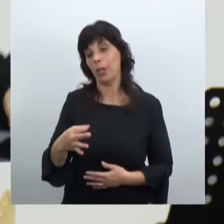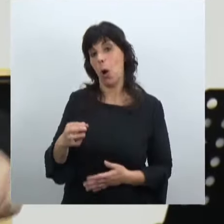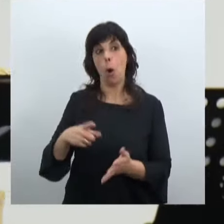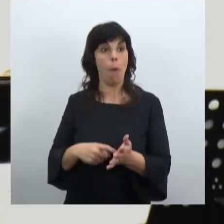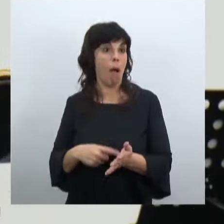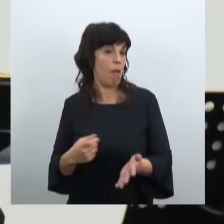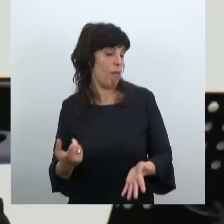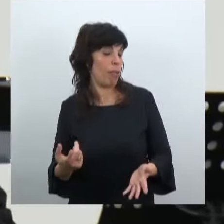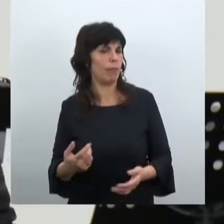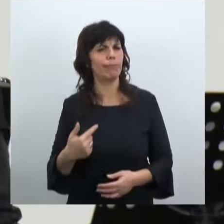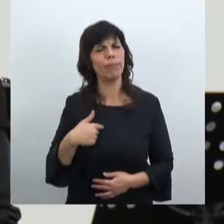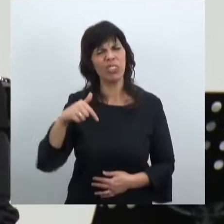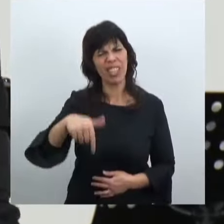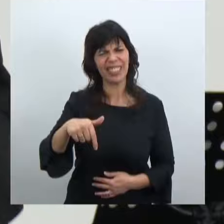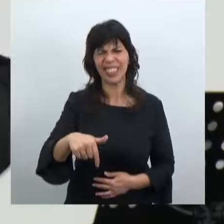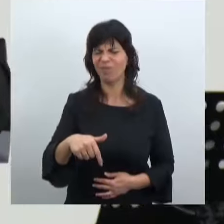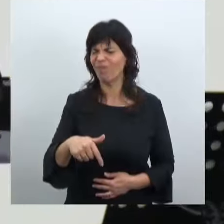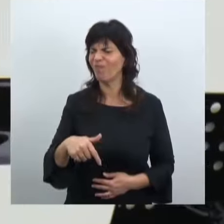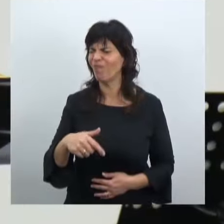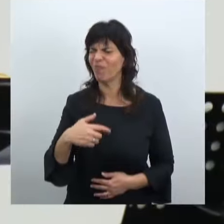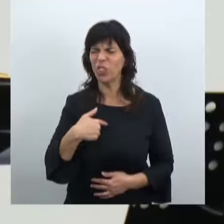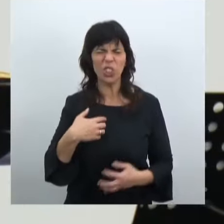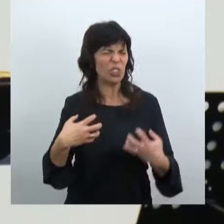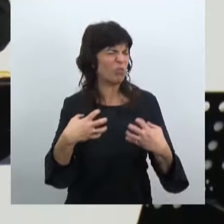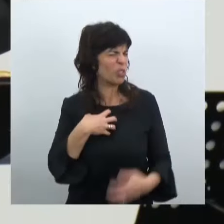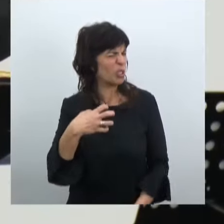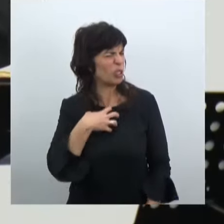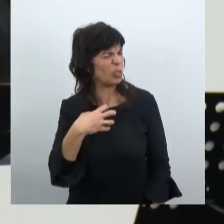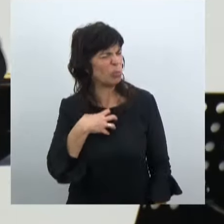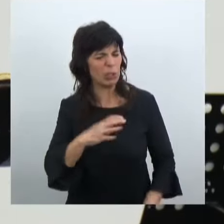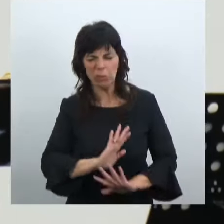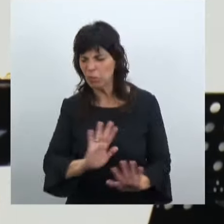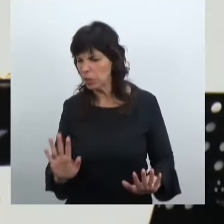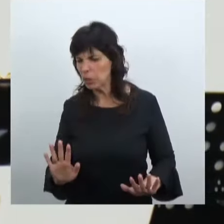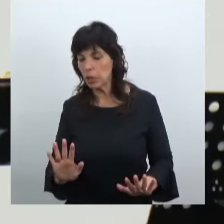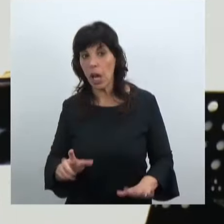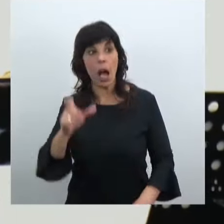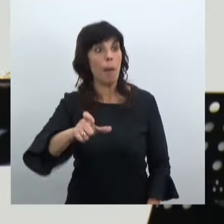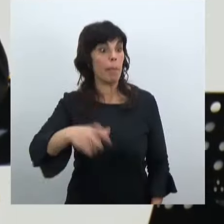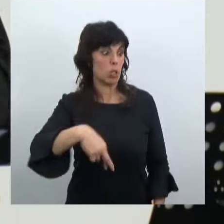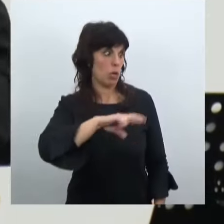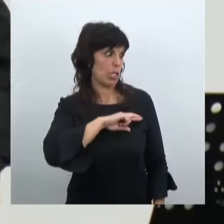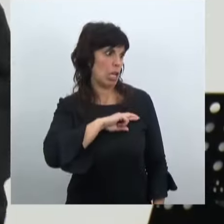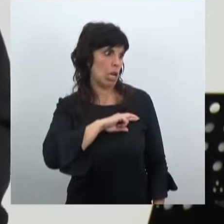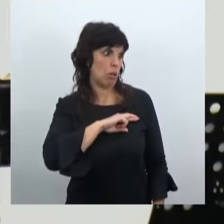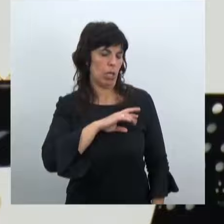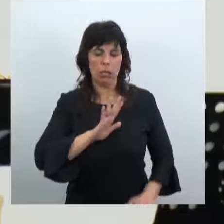Pero aquí no soporto. Es gente que se cree religiosamente mejor que los